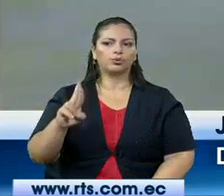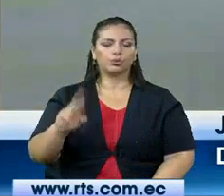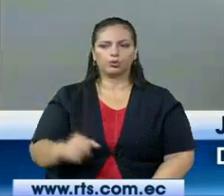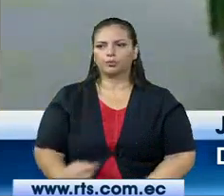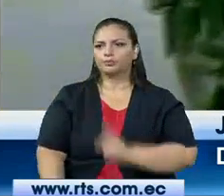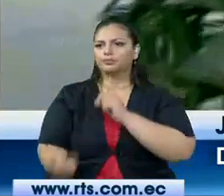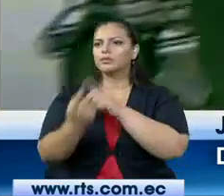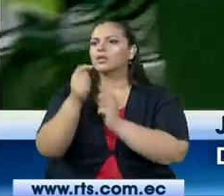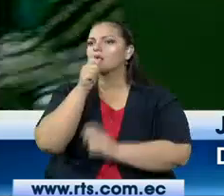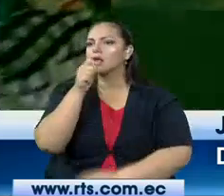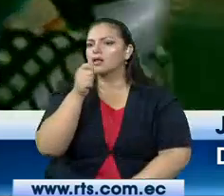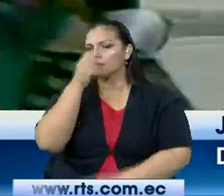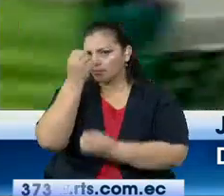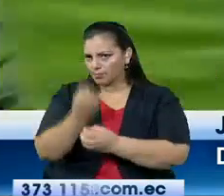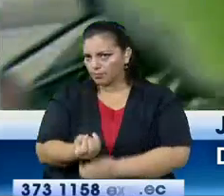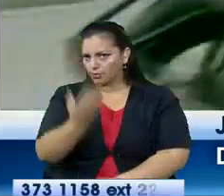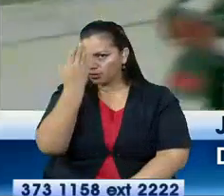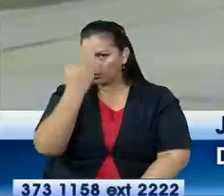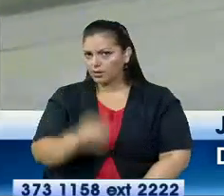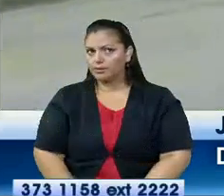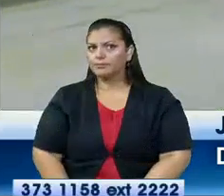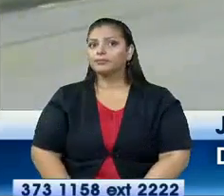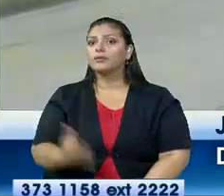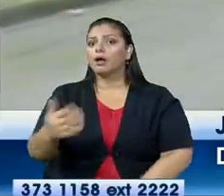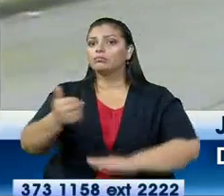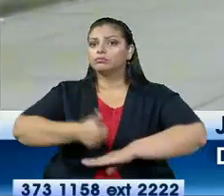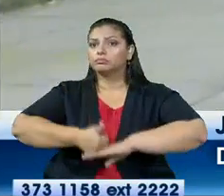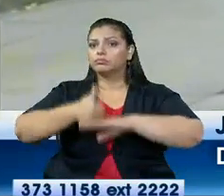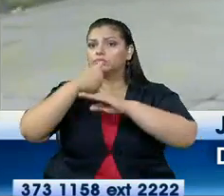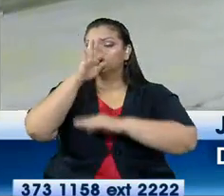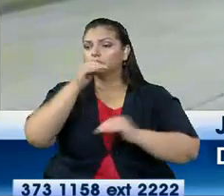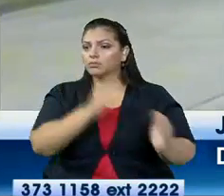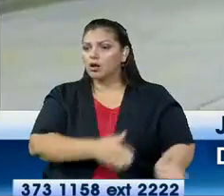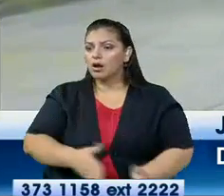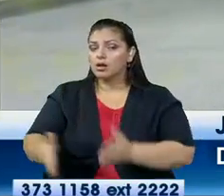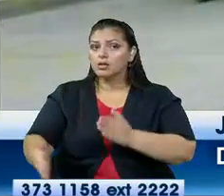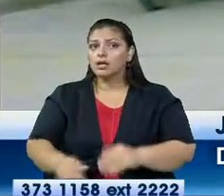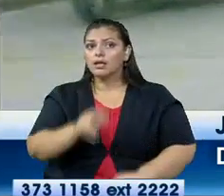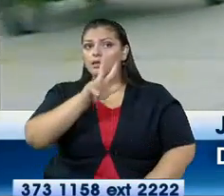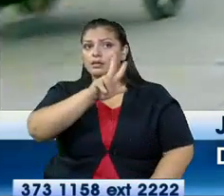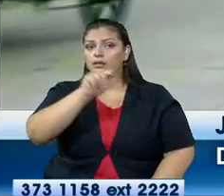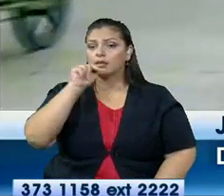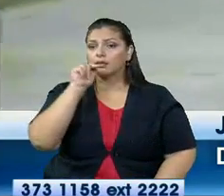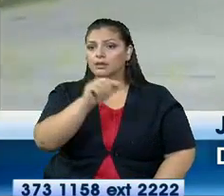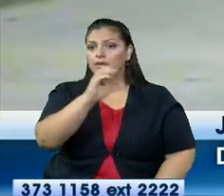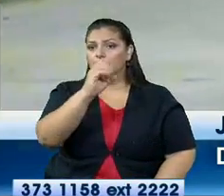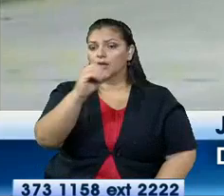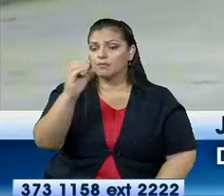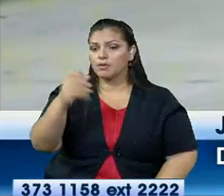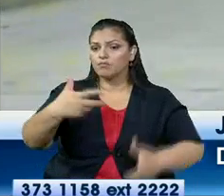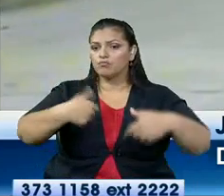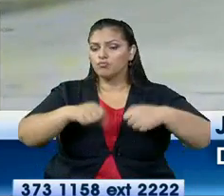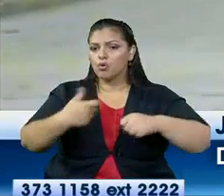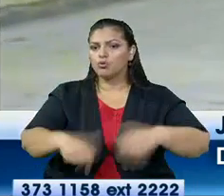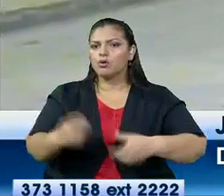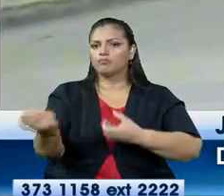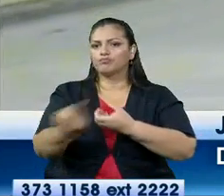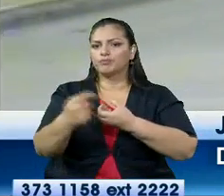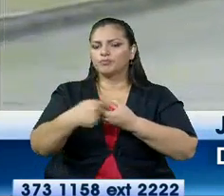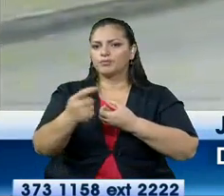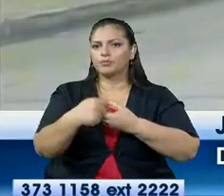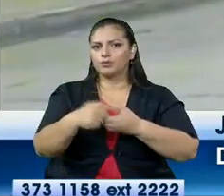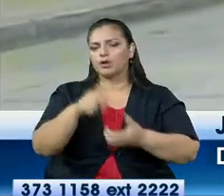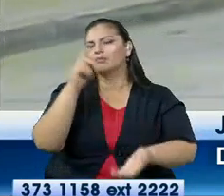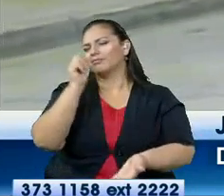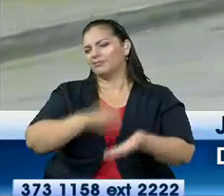3.000 tricimotos serán ya legalizadas en Guayaquil. Sí, muy buenos días. Ya del año pasado empezamos con el proceso ya de regularización